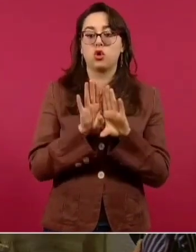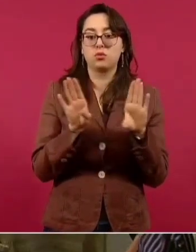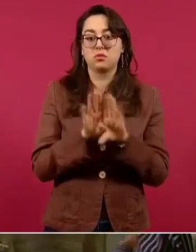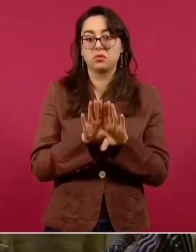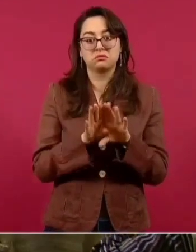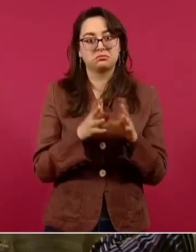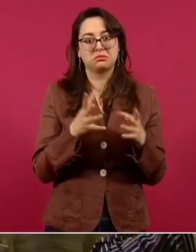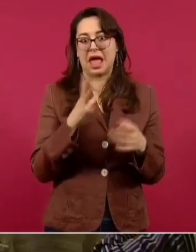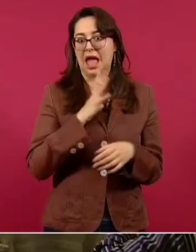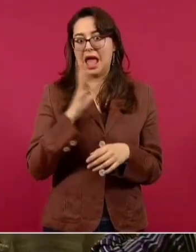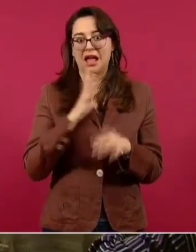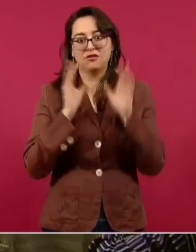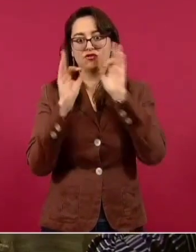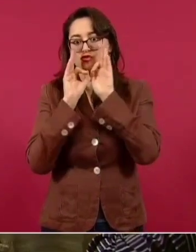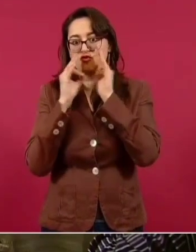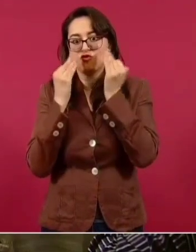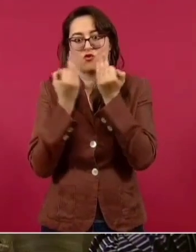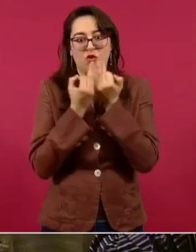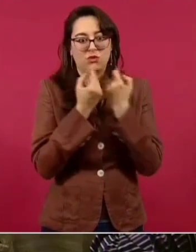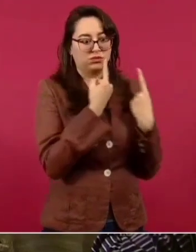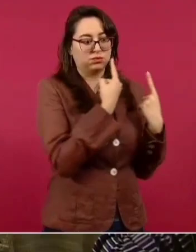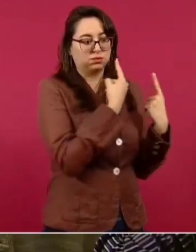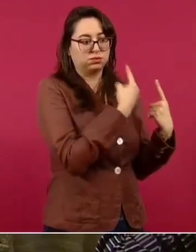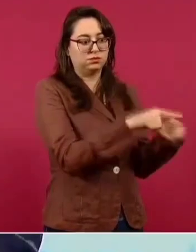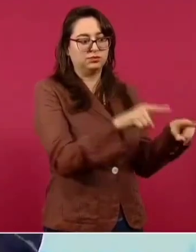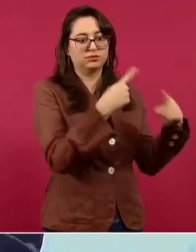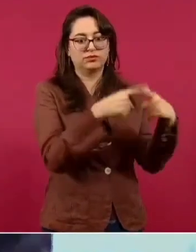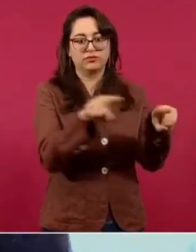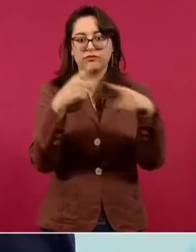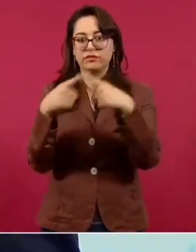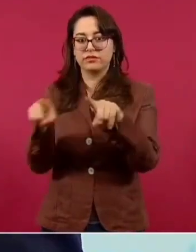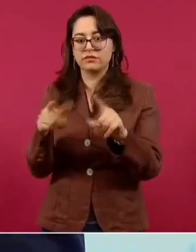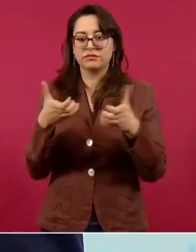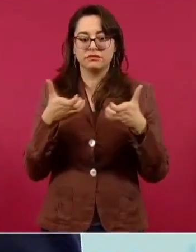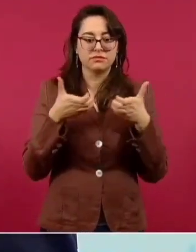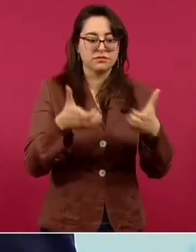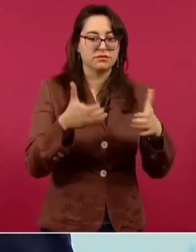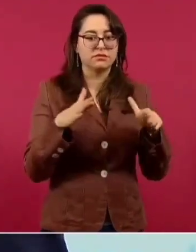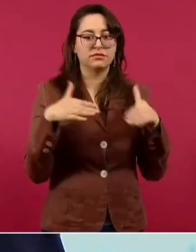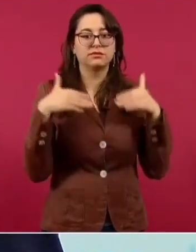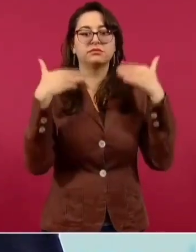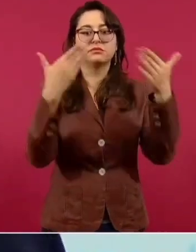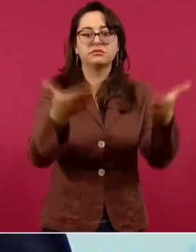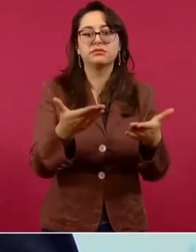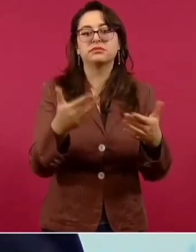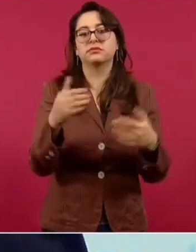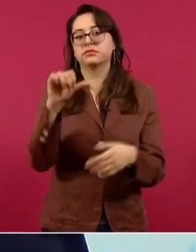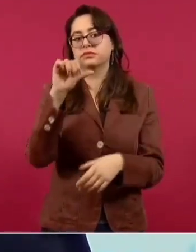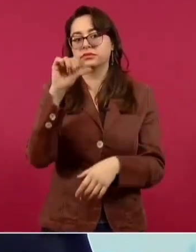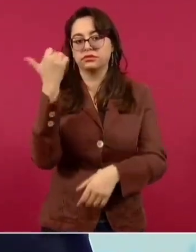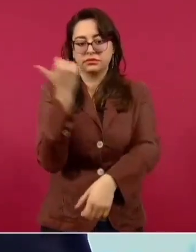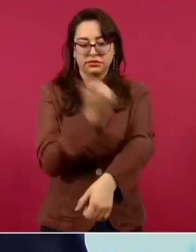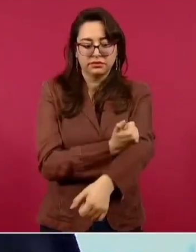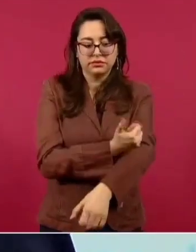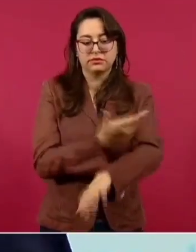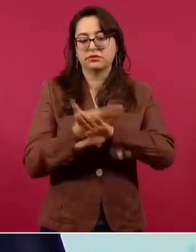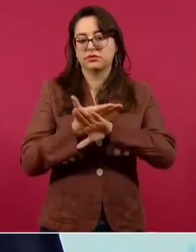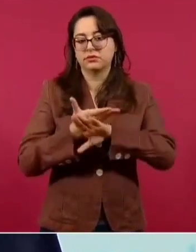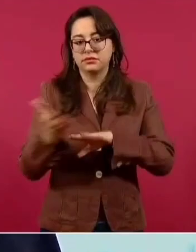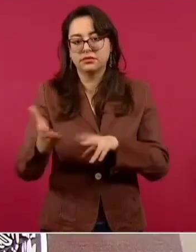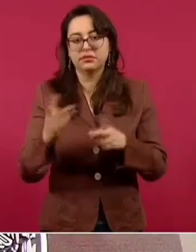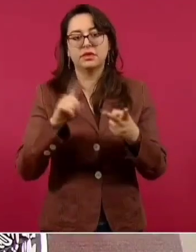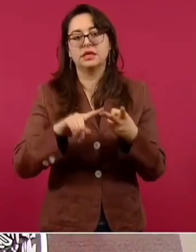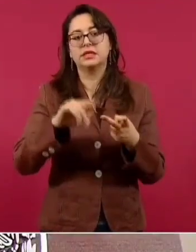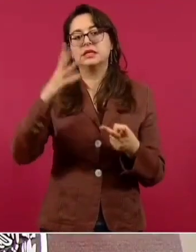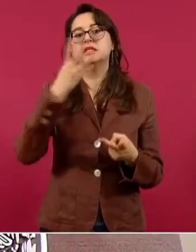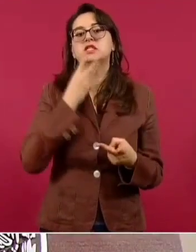en las comunidades, tiene nombres muy distintos. Algunos de ellos incluyen heroína blanca, heroína sintética, chiva